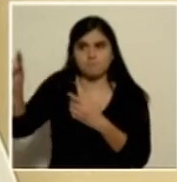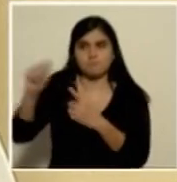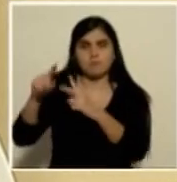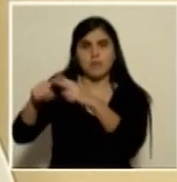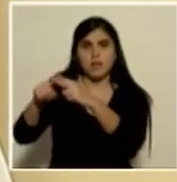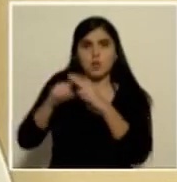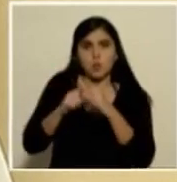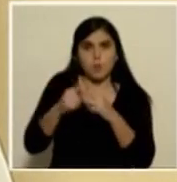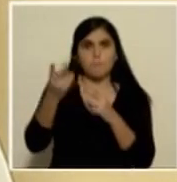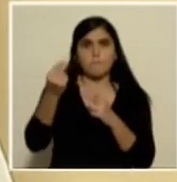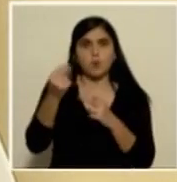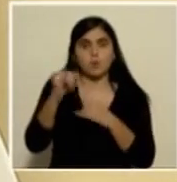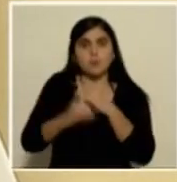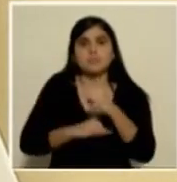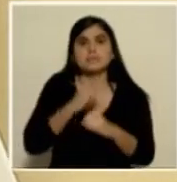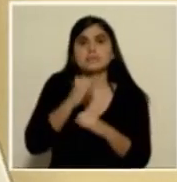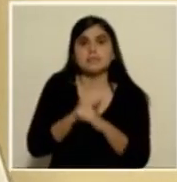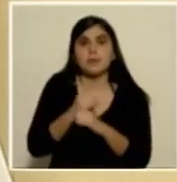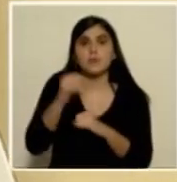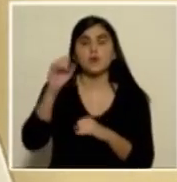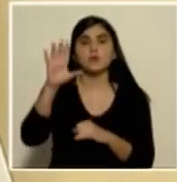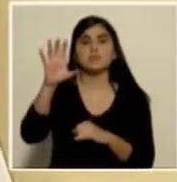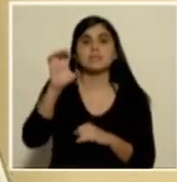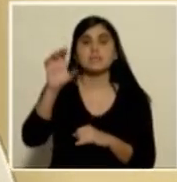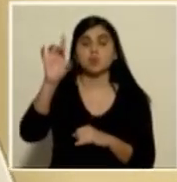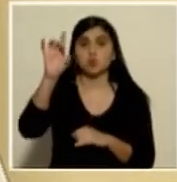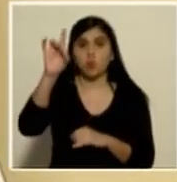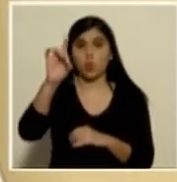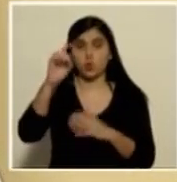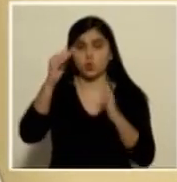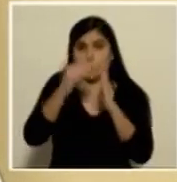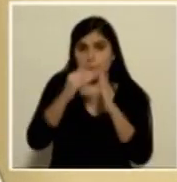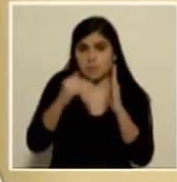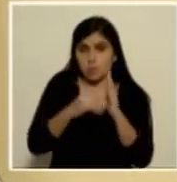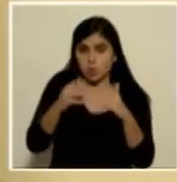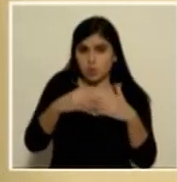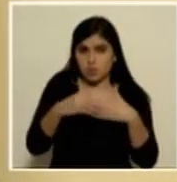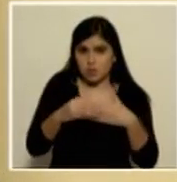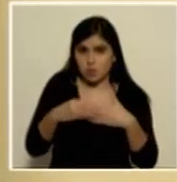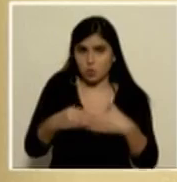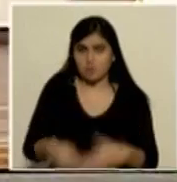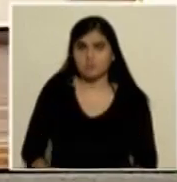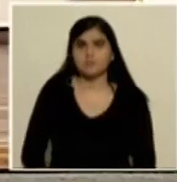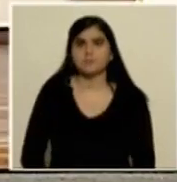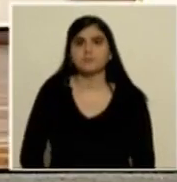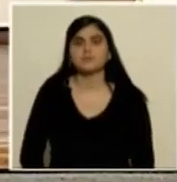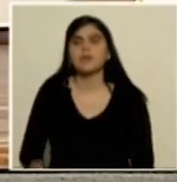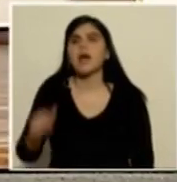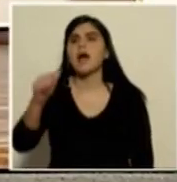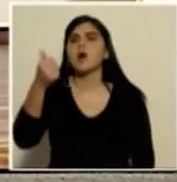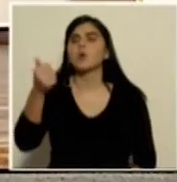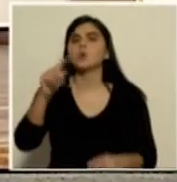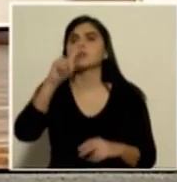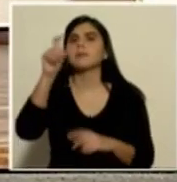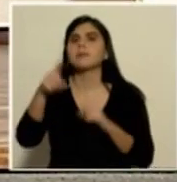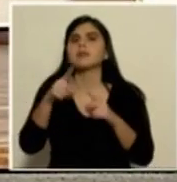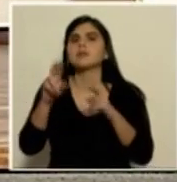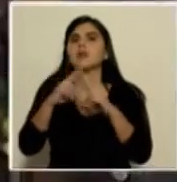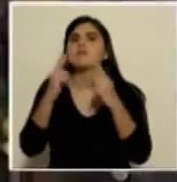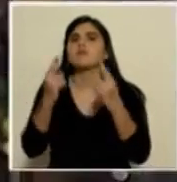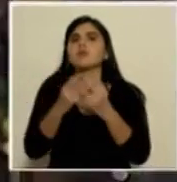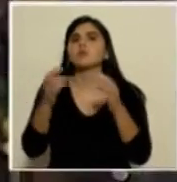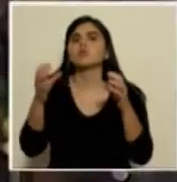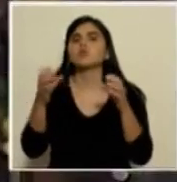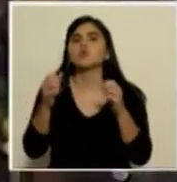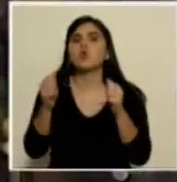Monetario Internacional por los 508 millones de dólares. La otra tiene que ver con la reunión con la UCAEP, sí,